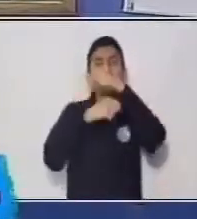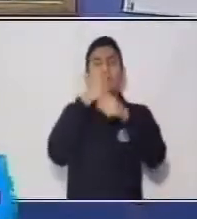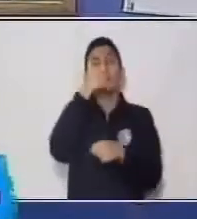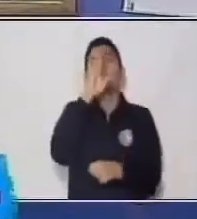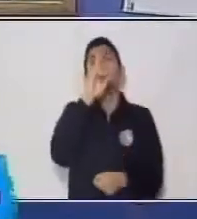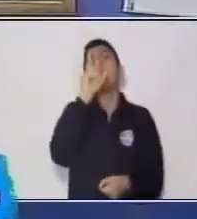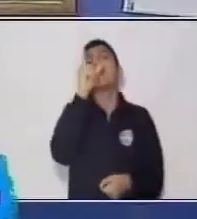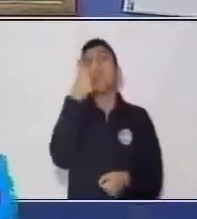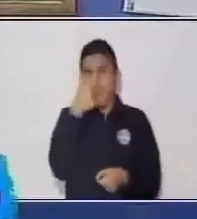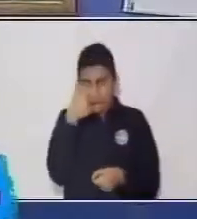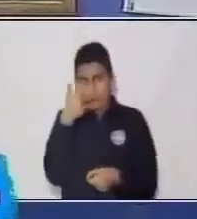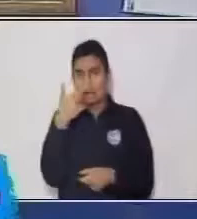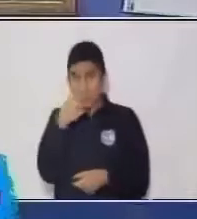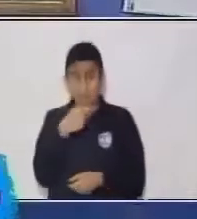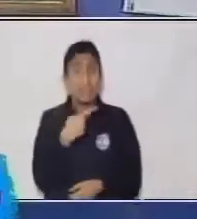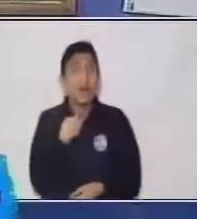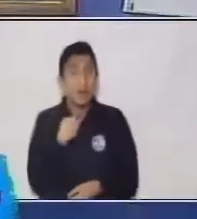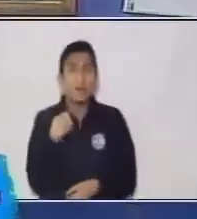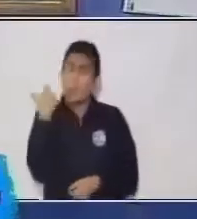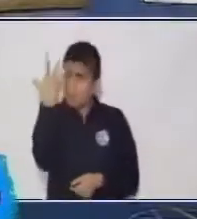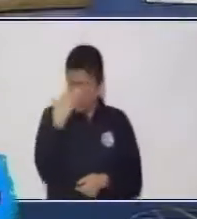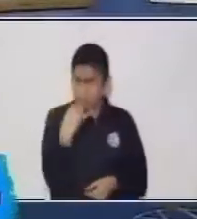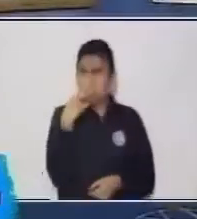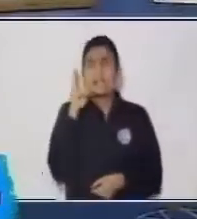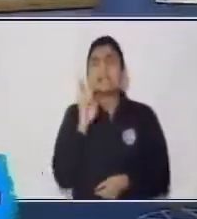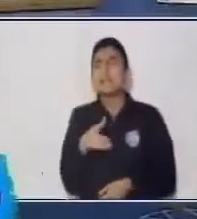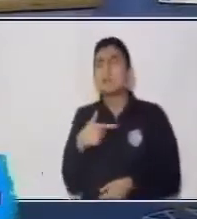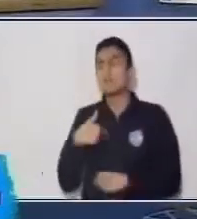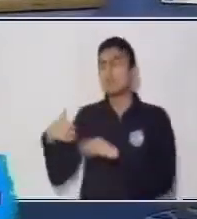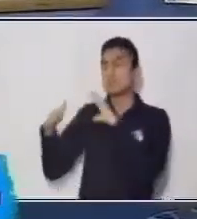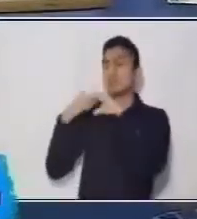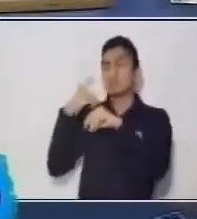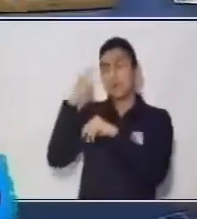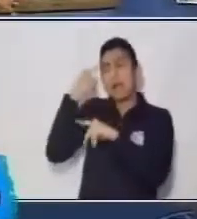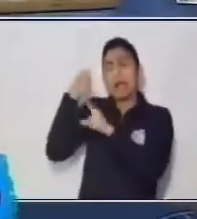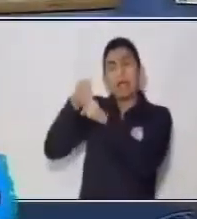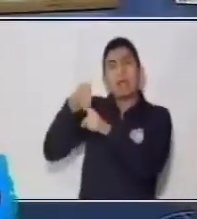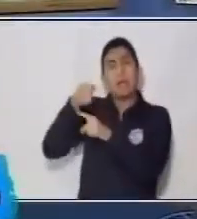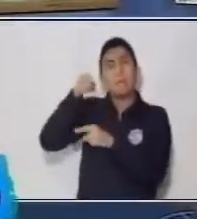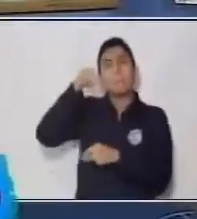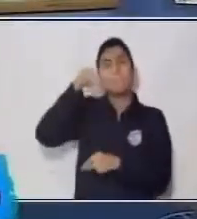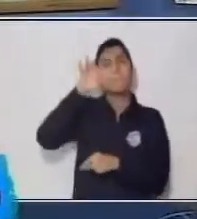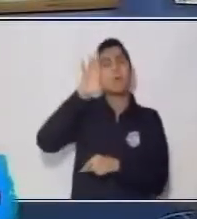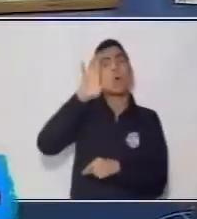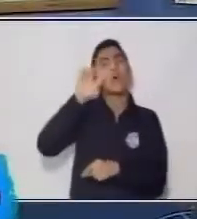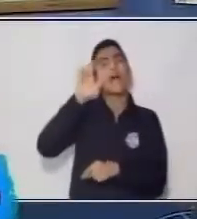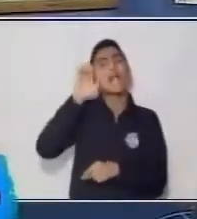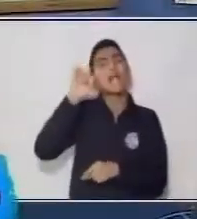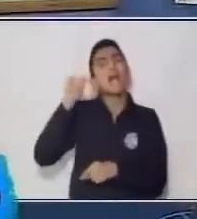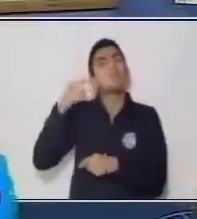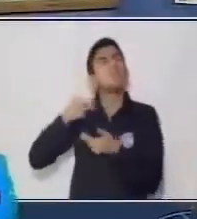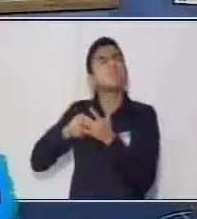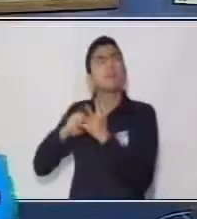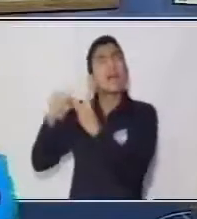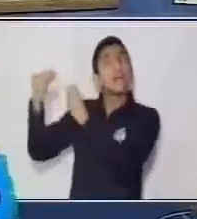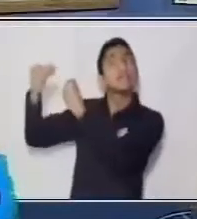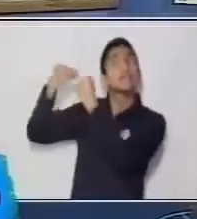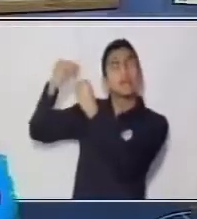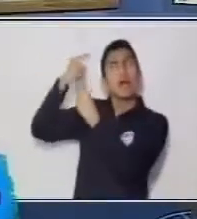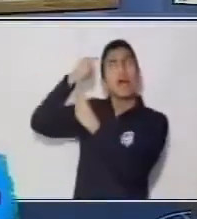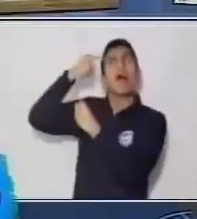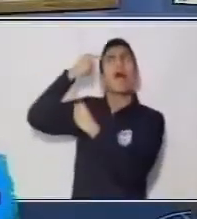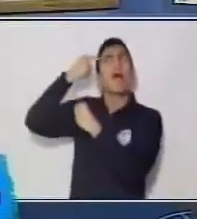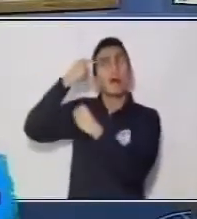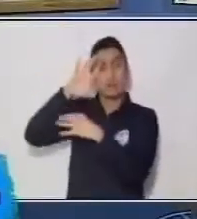este género literario? Es bonito porque siempre deja una moraleja o una enseñanza al final. Si puedes ver esta